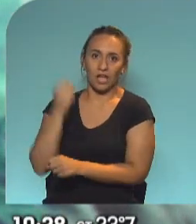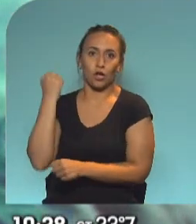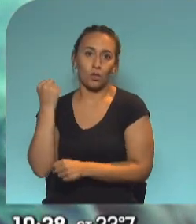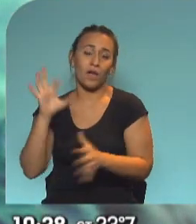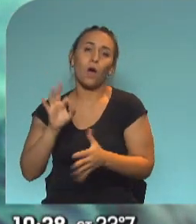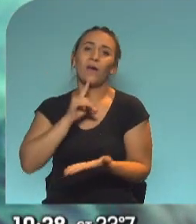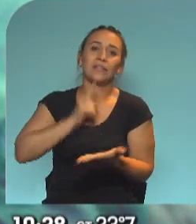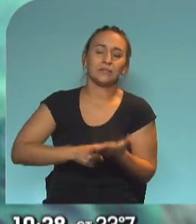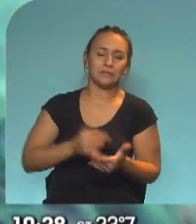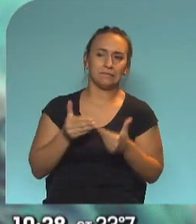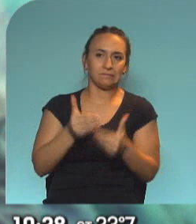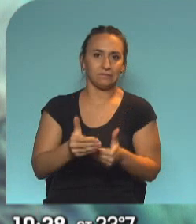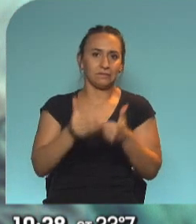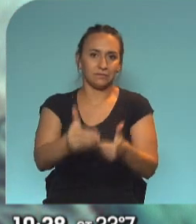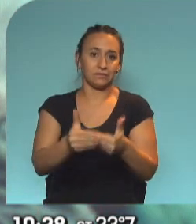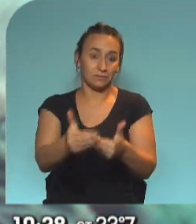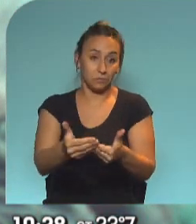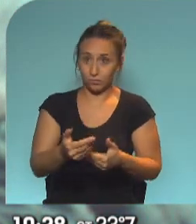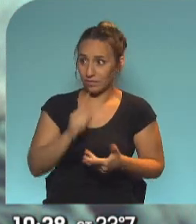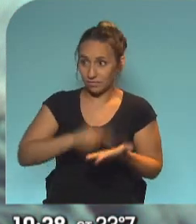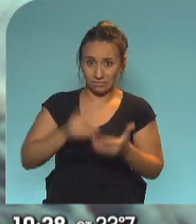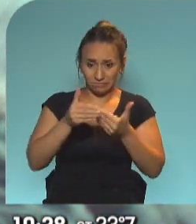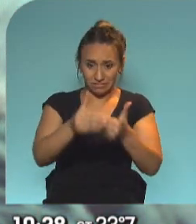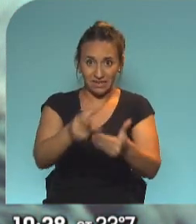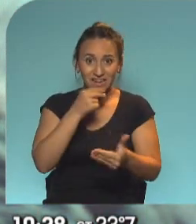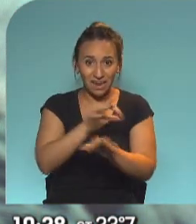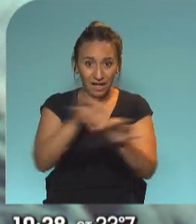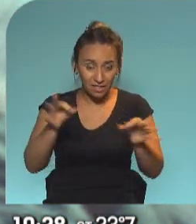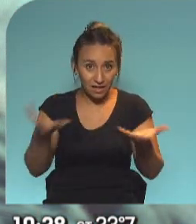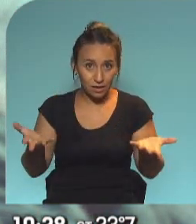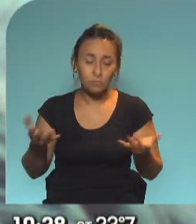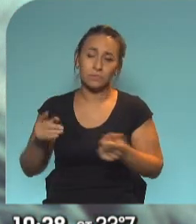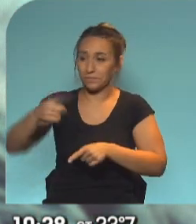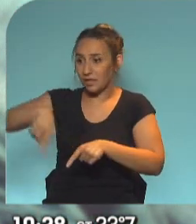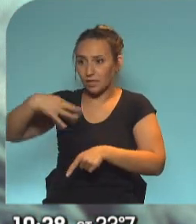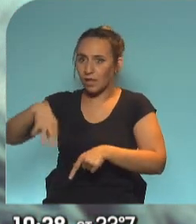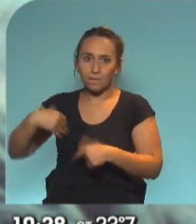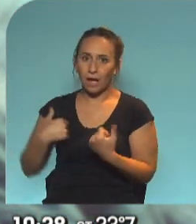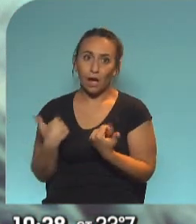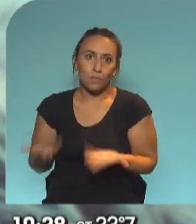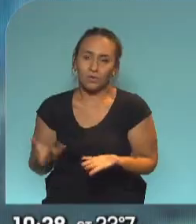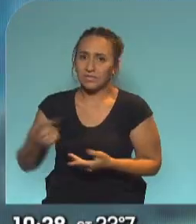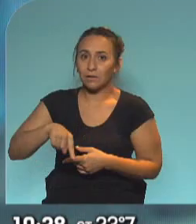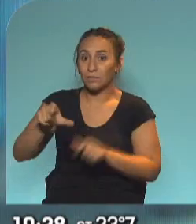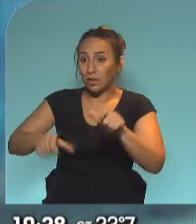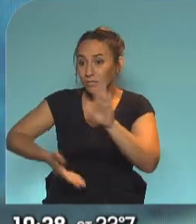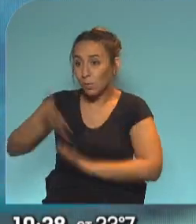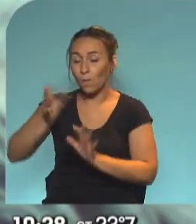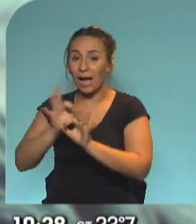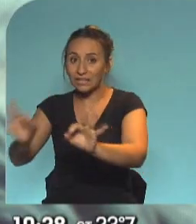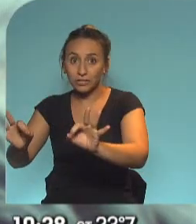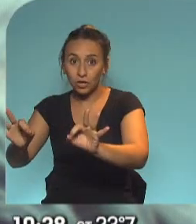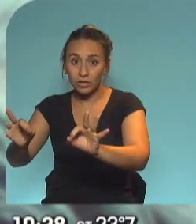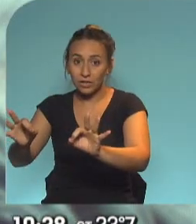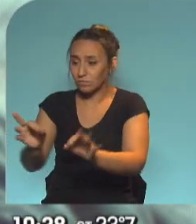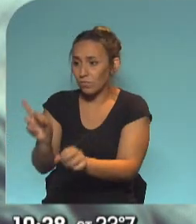tomarse algunas medidas. Mientras no se toman, tenemos que aprovechar, o tienen que aprovechar aquellos que salen de vacaciones